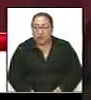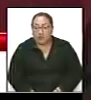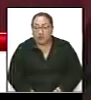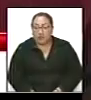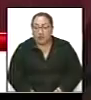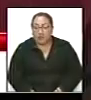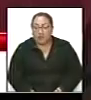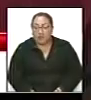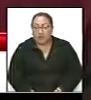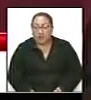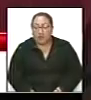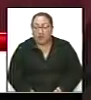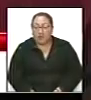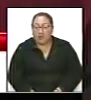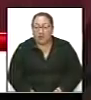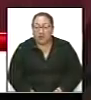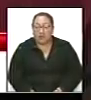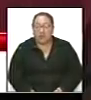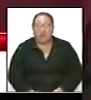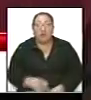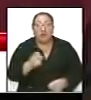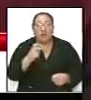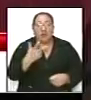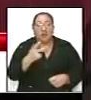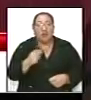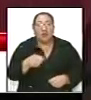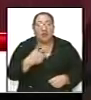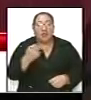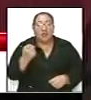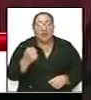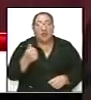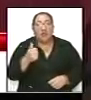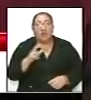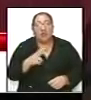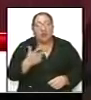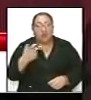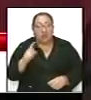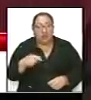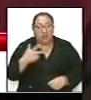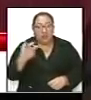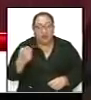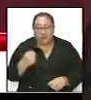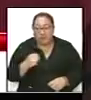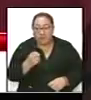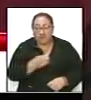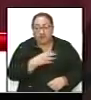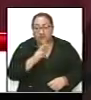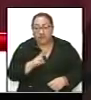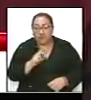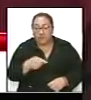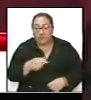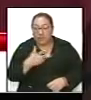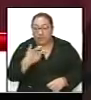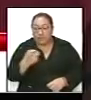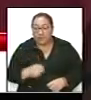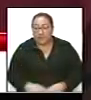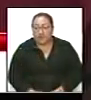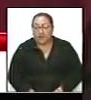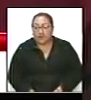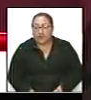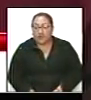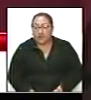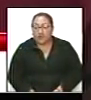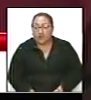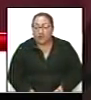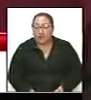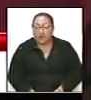3.300. En marzo 3.300. En abril 3.300. En mayo 2.300. En